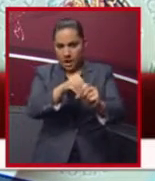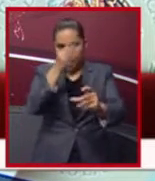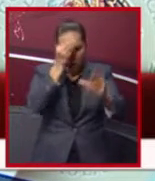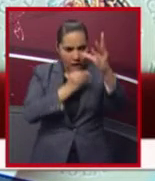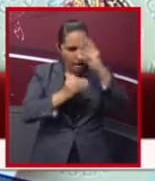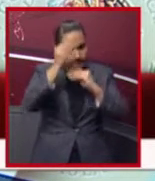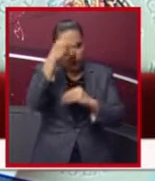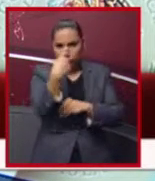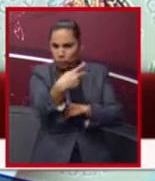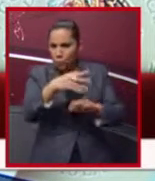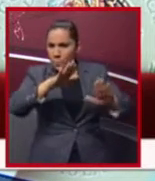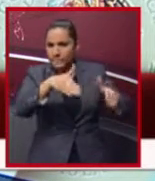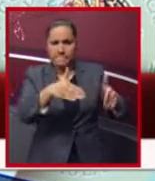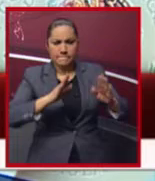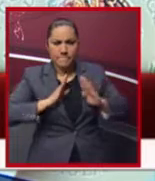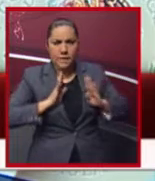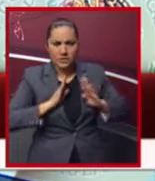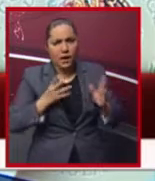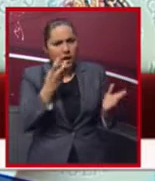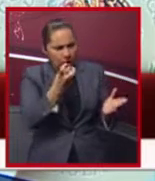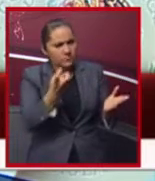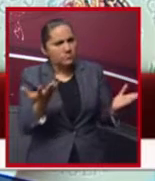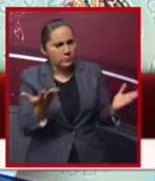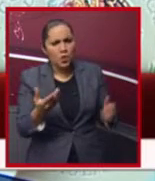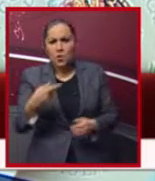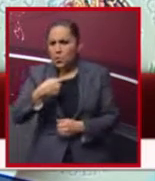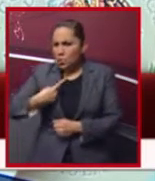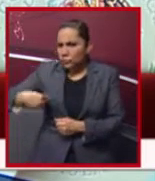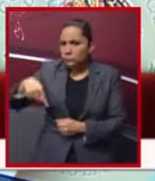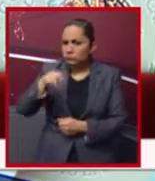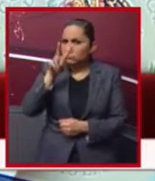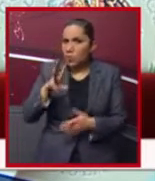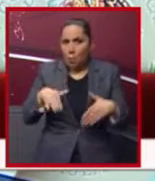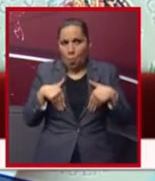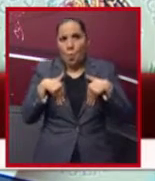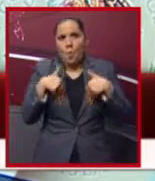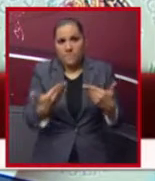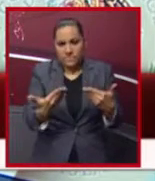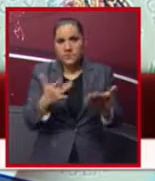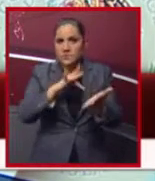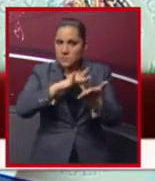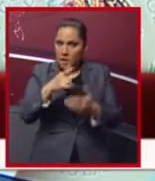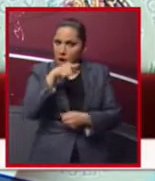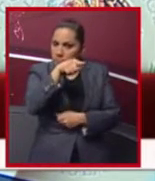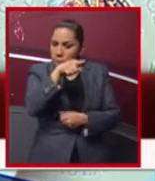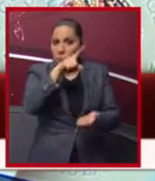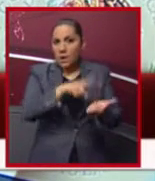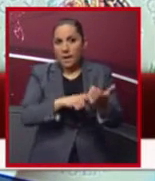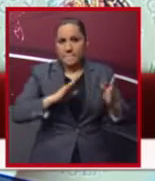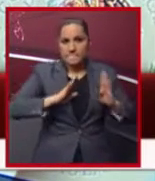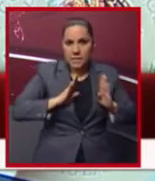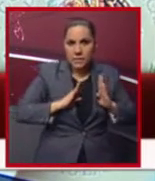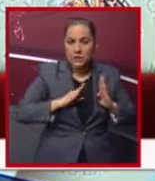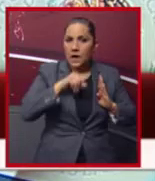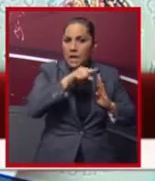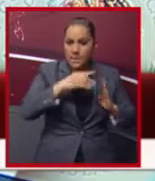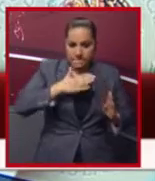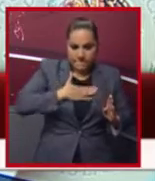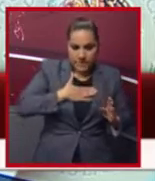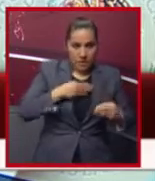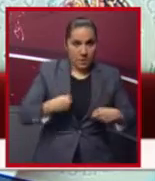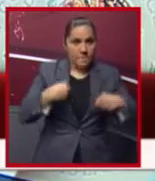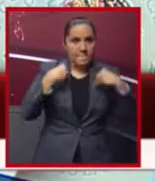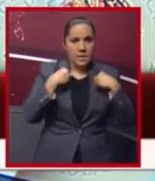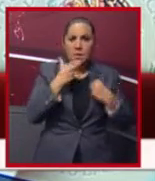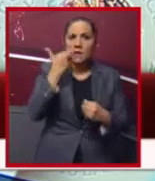demos confianza a los militares, que todos los días exponen su vida por cuidarla de otros. Démosle